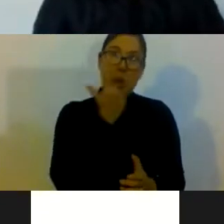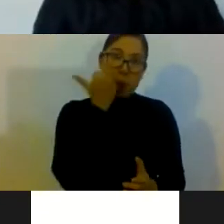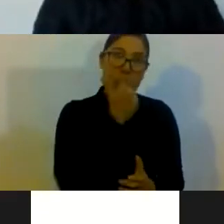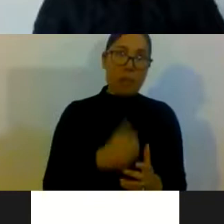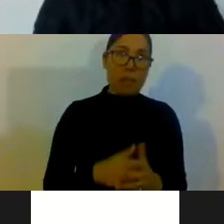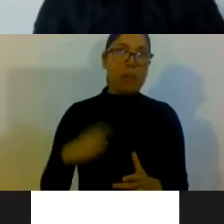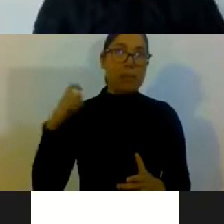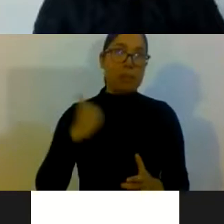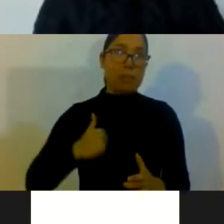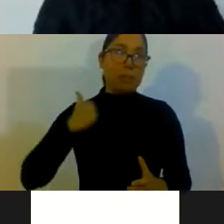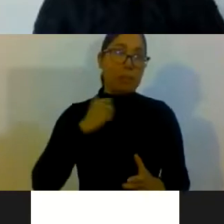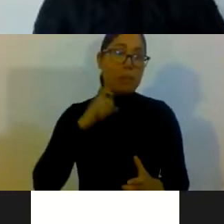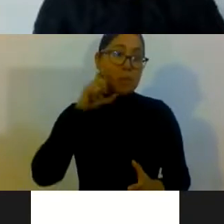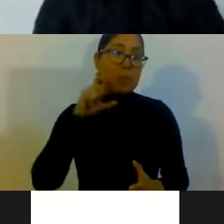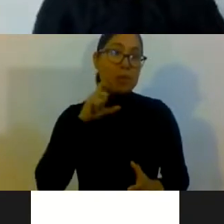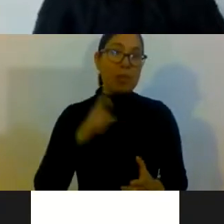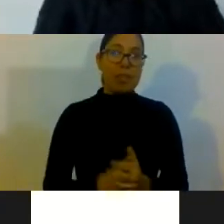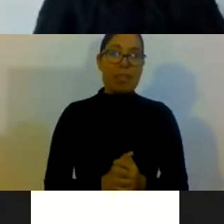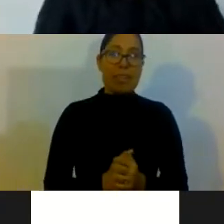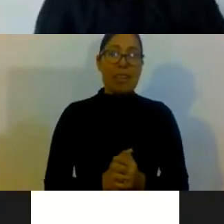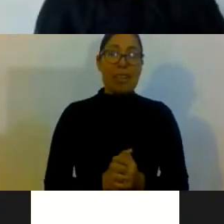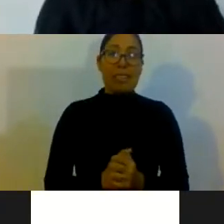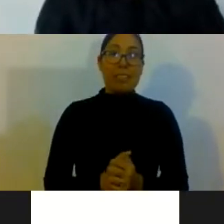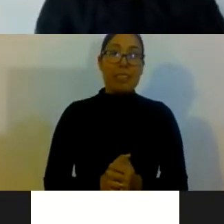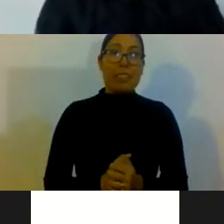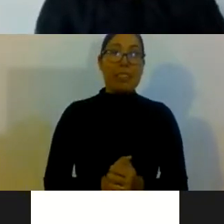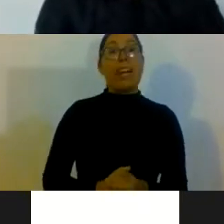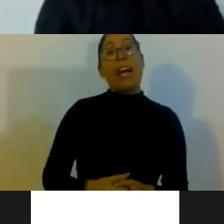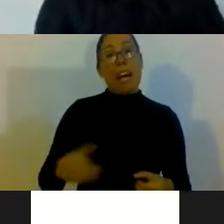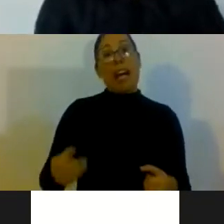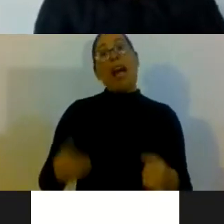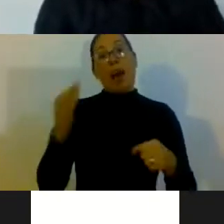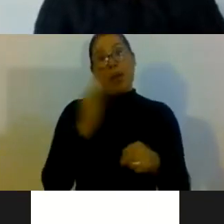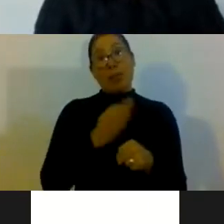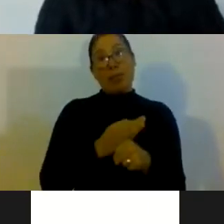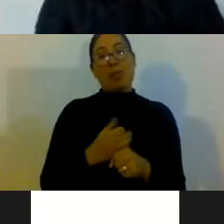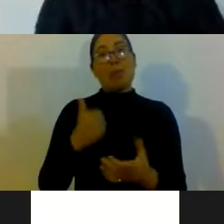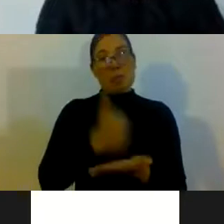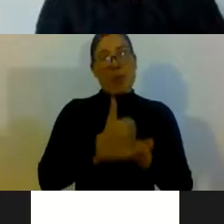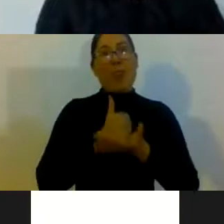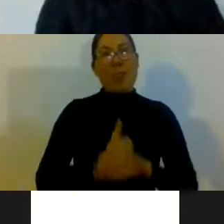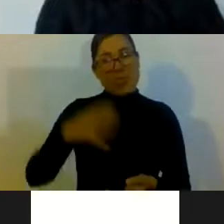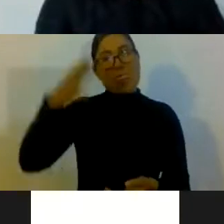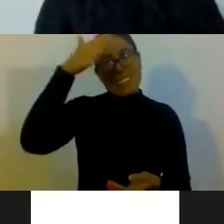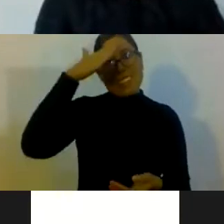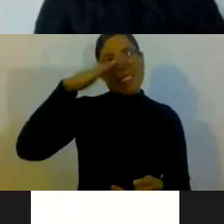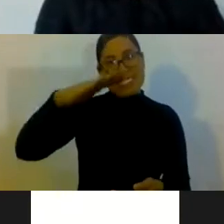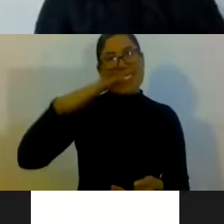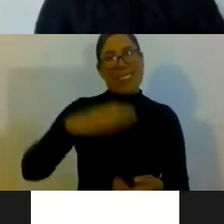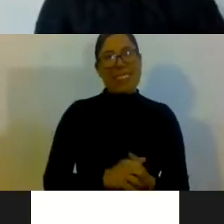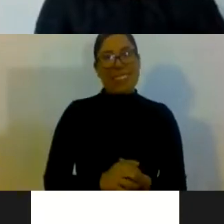sufren este tipo de abusos. Y pues muchas gracias. Al contrario, Lizeth, muchísimas